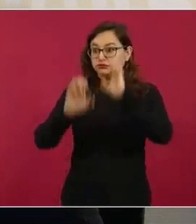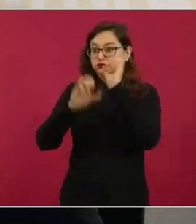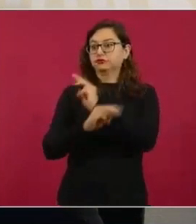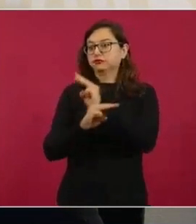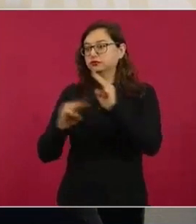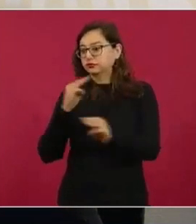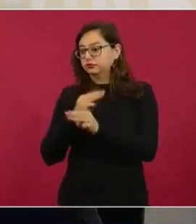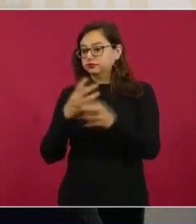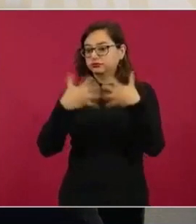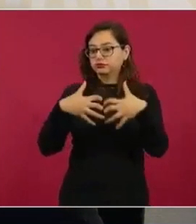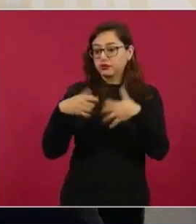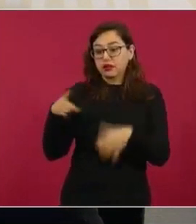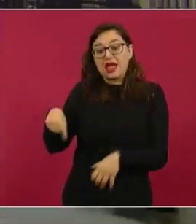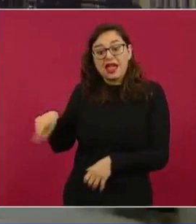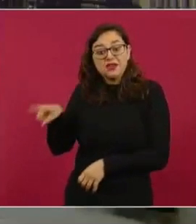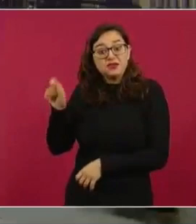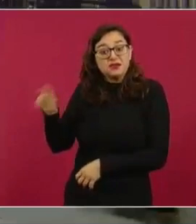sido adquirida por ellos.